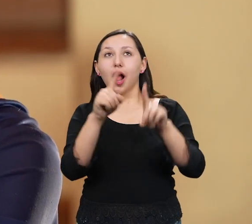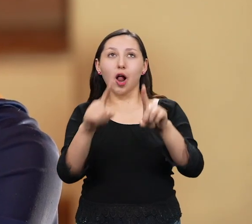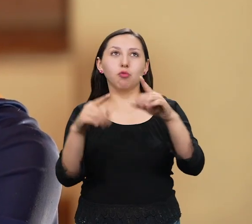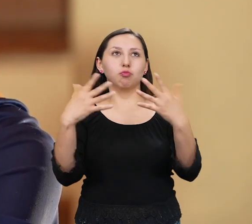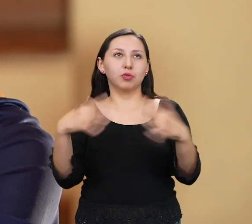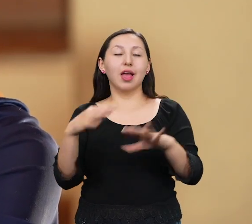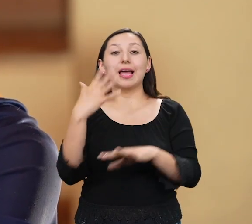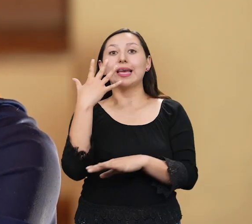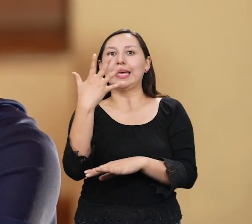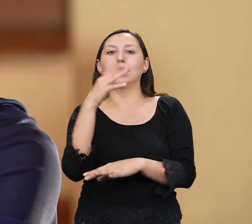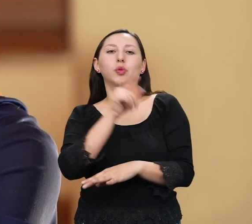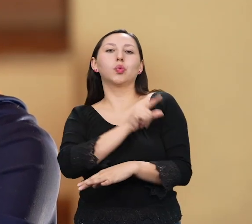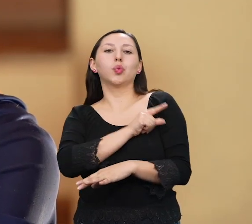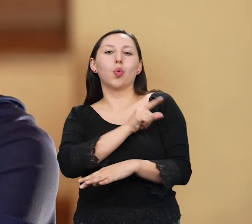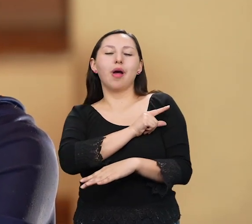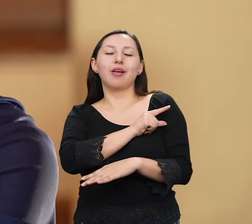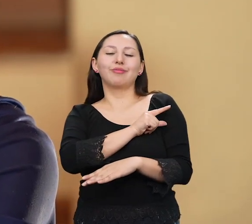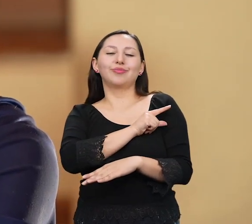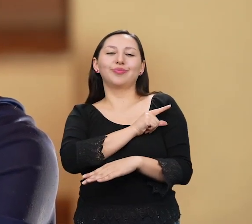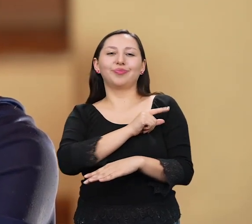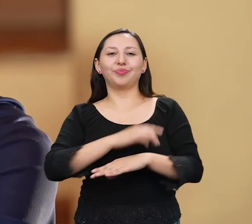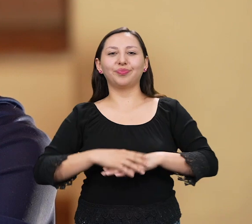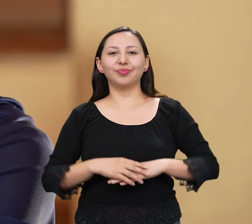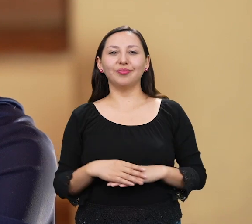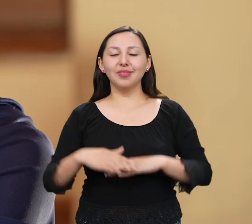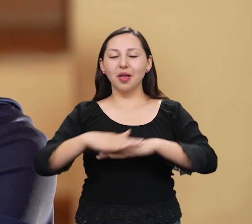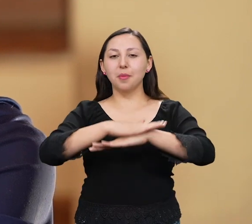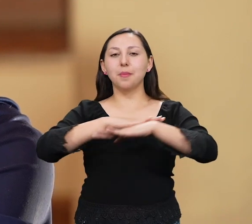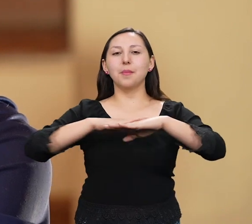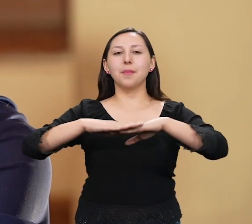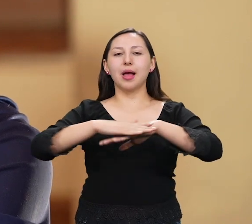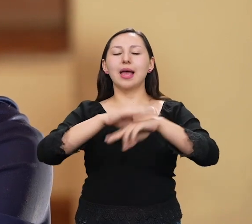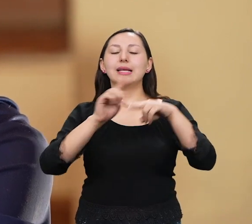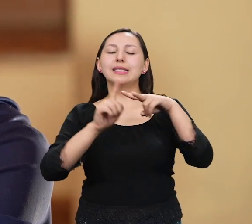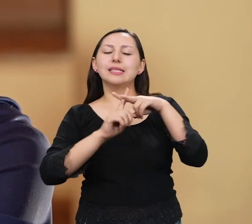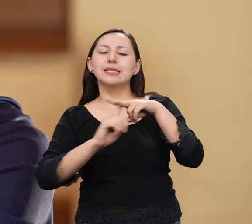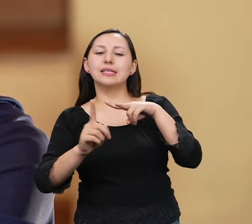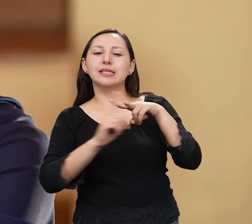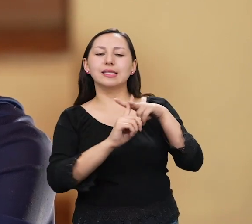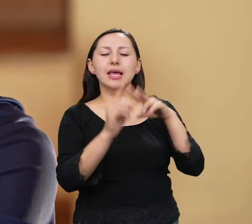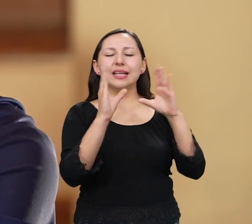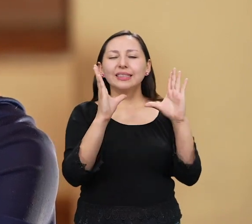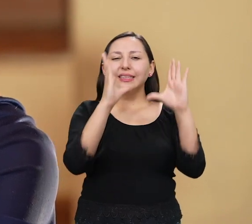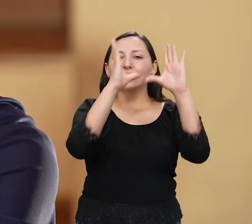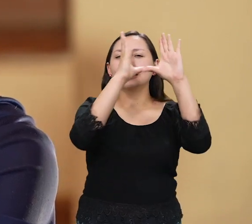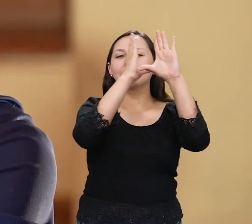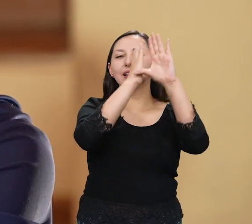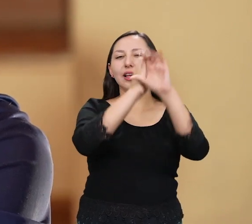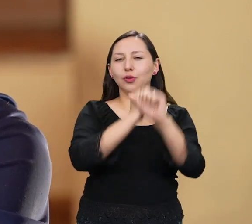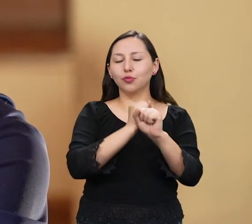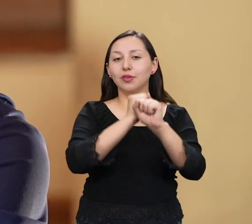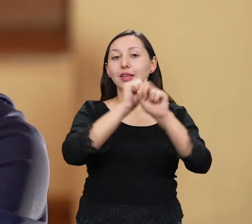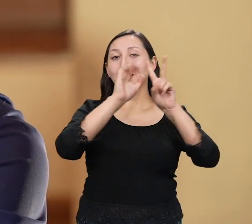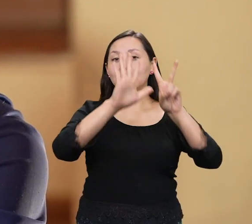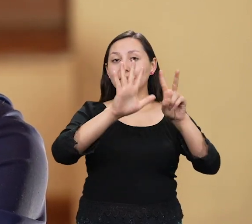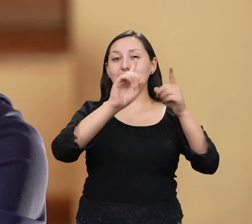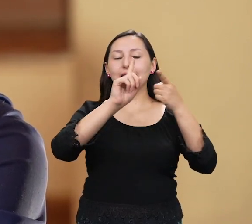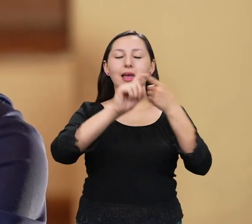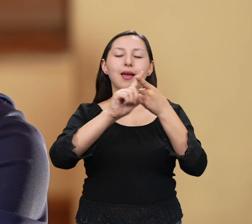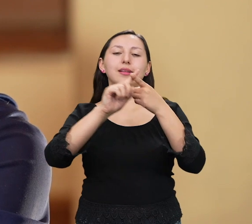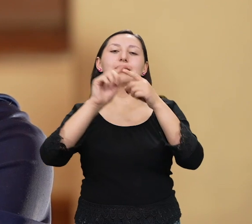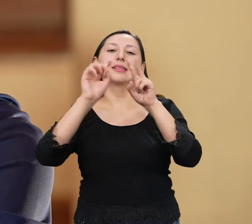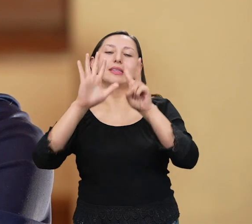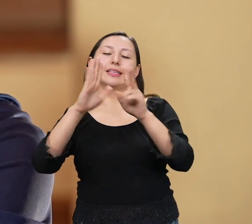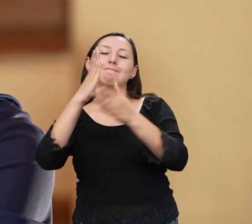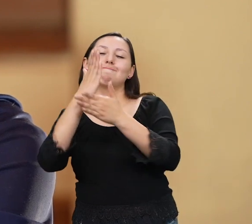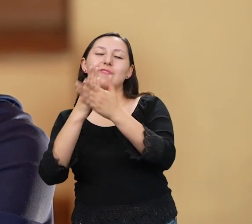que estamos en quinto año, tenemos que salir más tarde. Los horarios por lo general son de 7 a 7 y media.